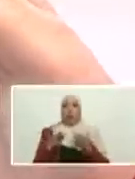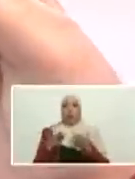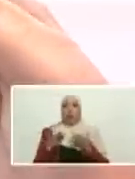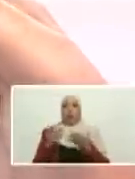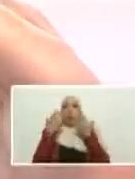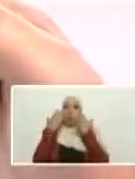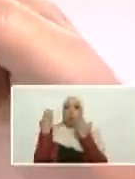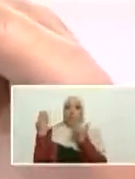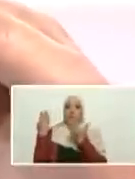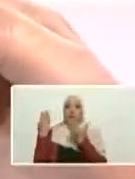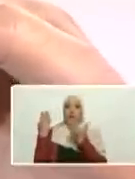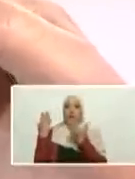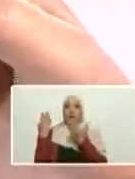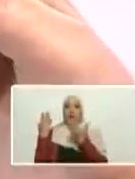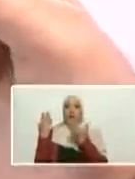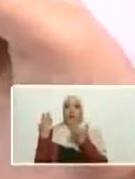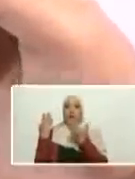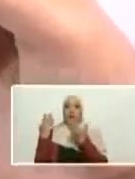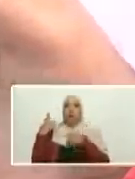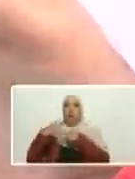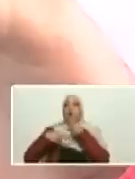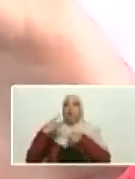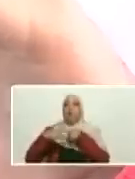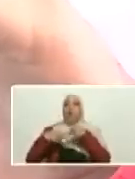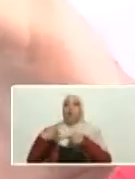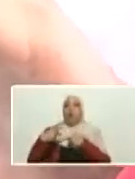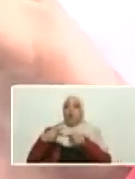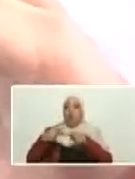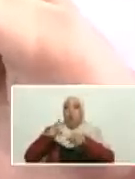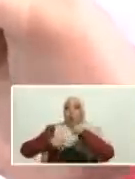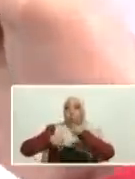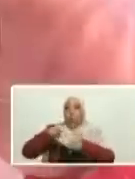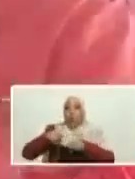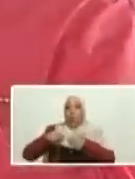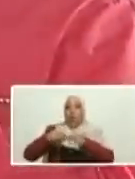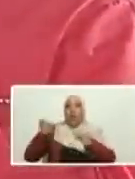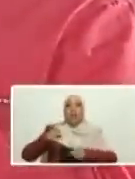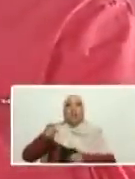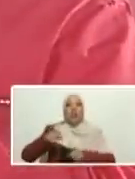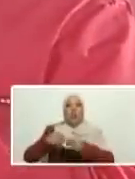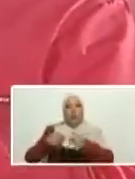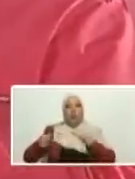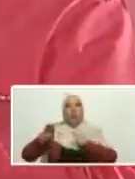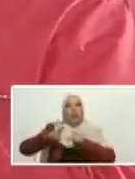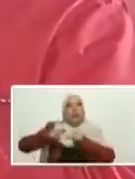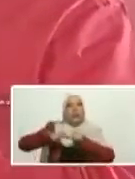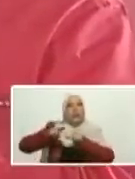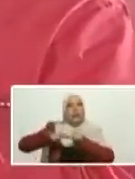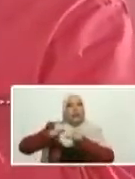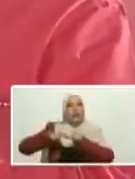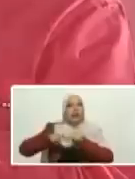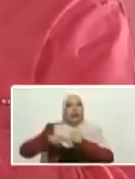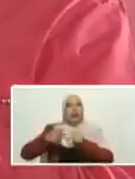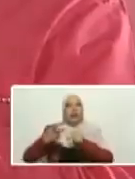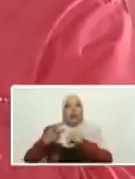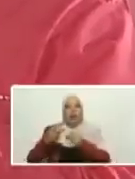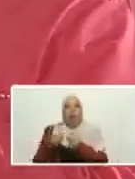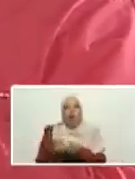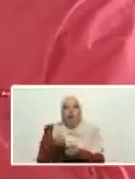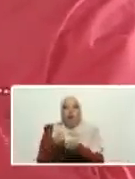Esto es una nueva invención. Es un producto asfáltico. Asfáltico. Tú le llamas emulsión. Emulsión porque es... De Scott. No, es una